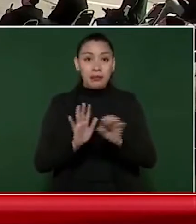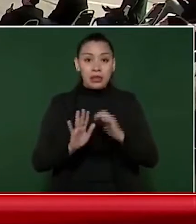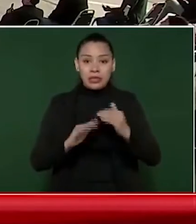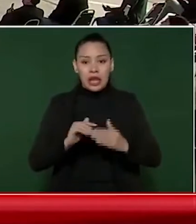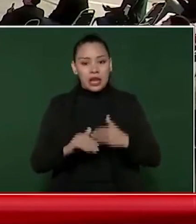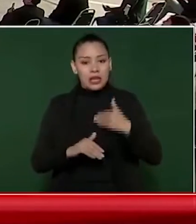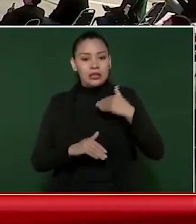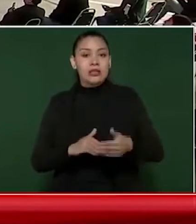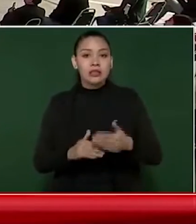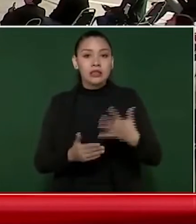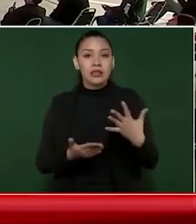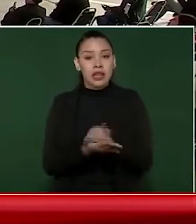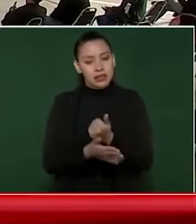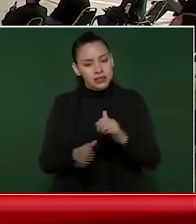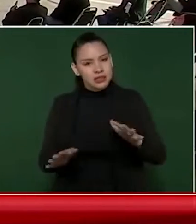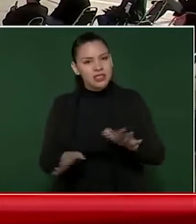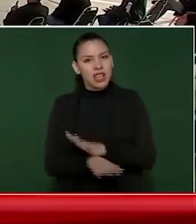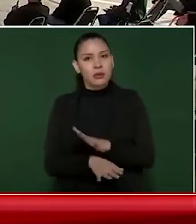paso,